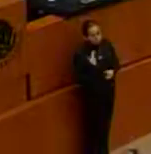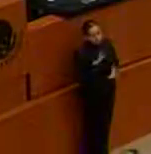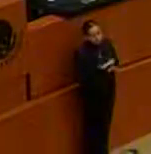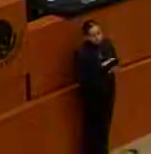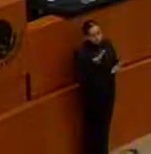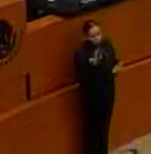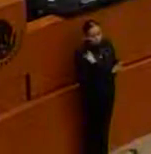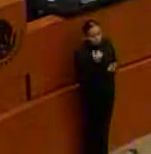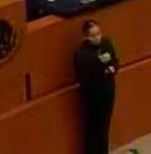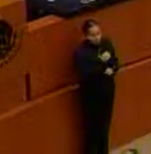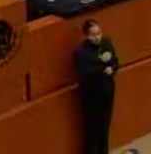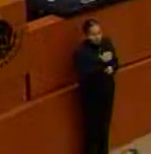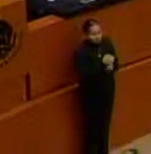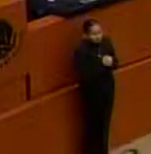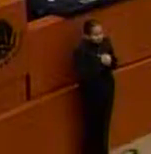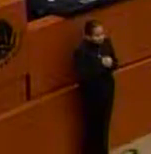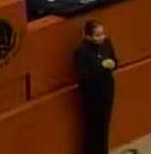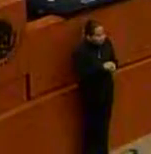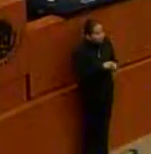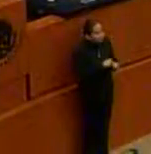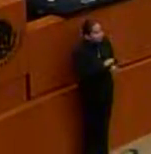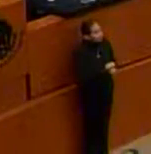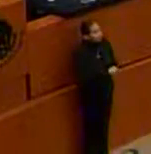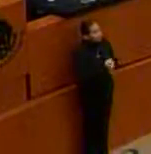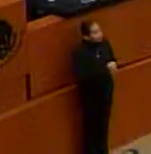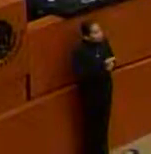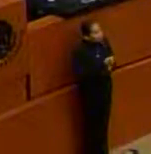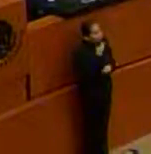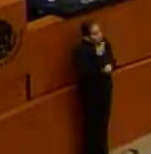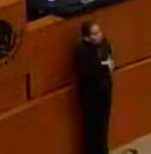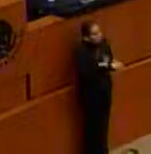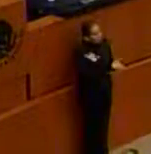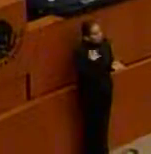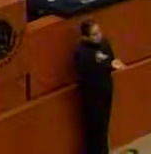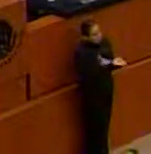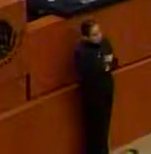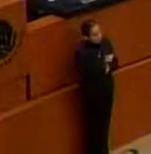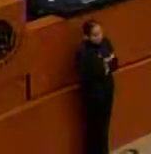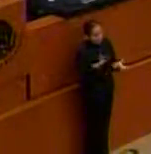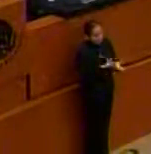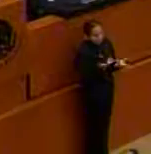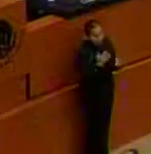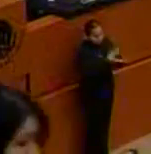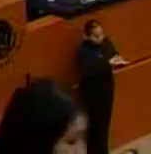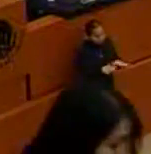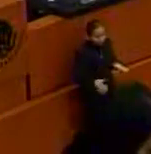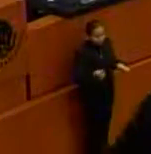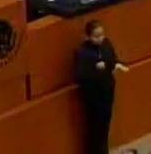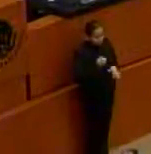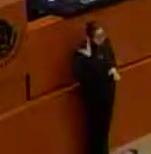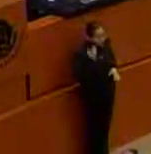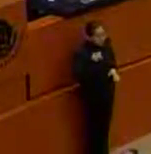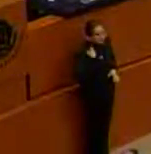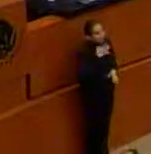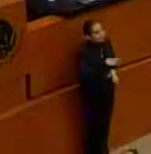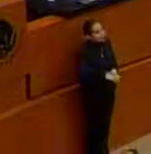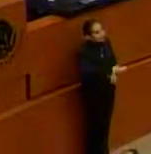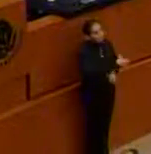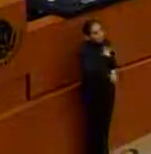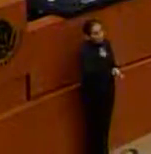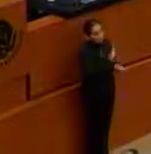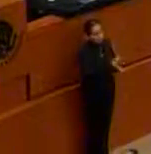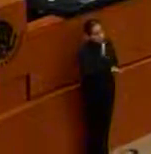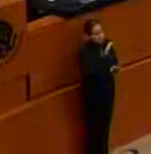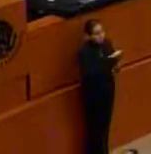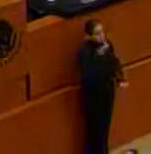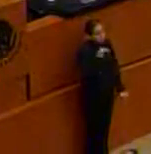pues de una manera muy entrañable por haber decidido establecer este foro que